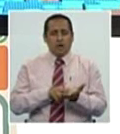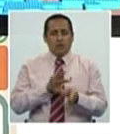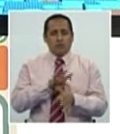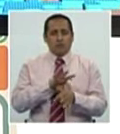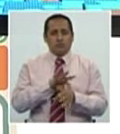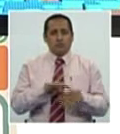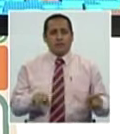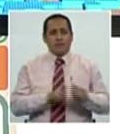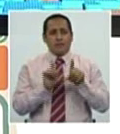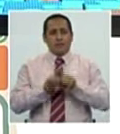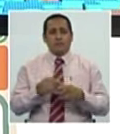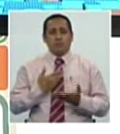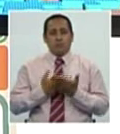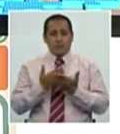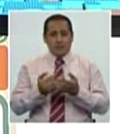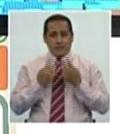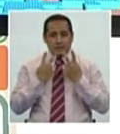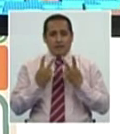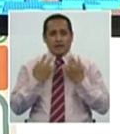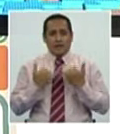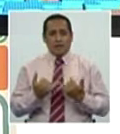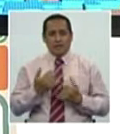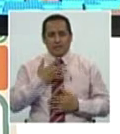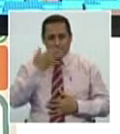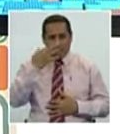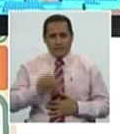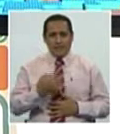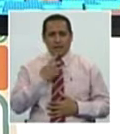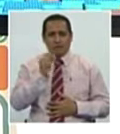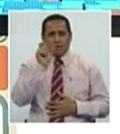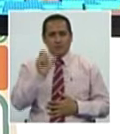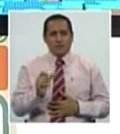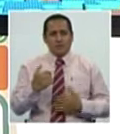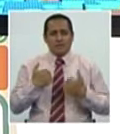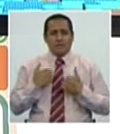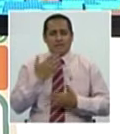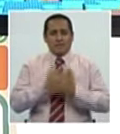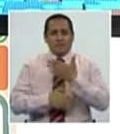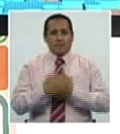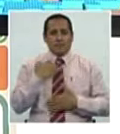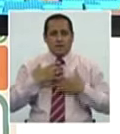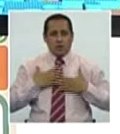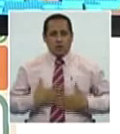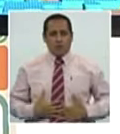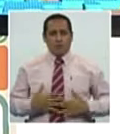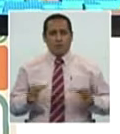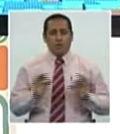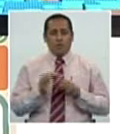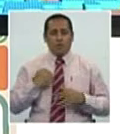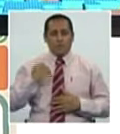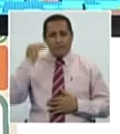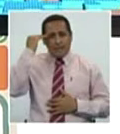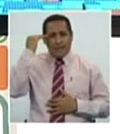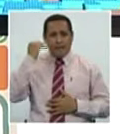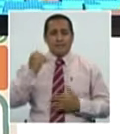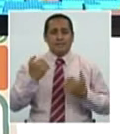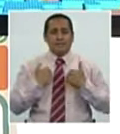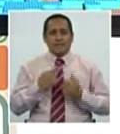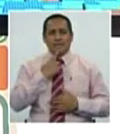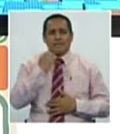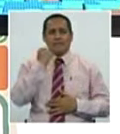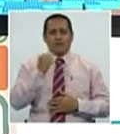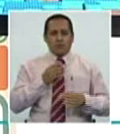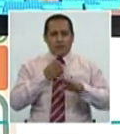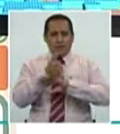asegurados. Entonces, si se comprueba que es, se acredita que es una persona que tiene discapacidad física o mental,